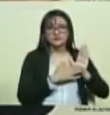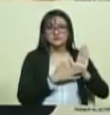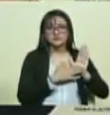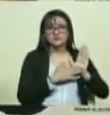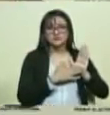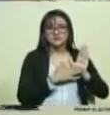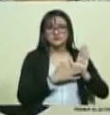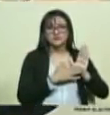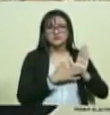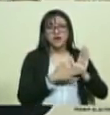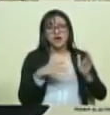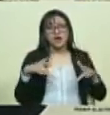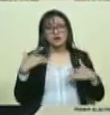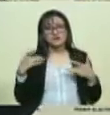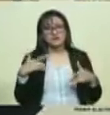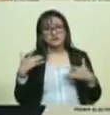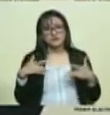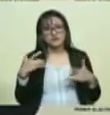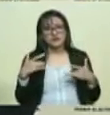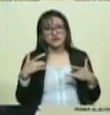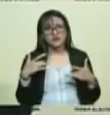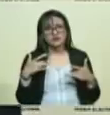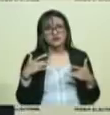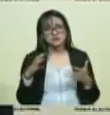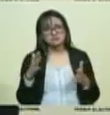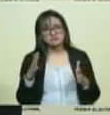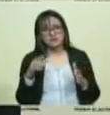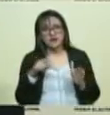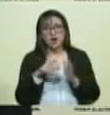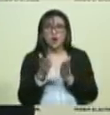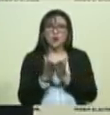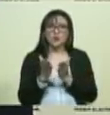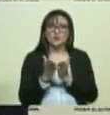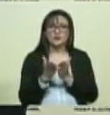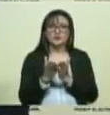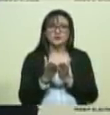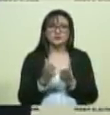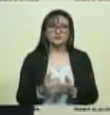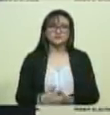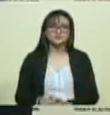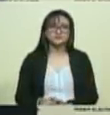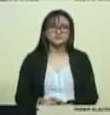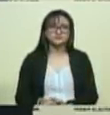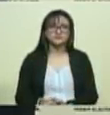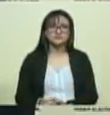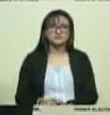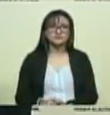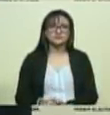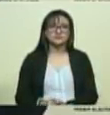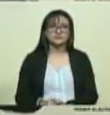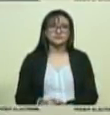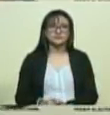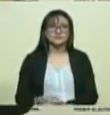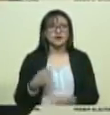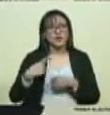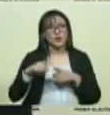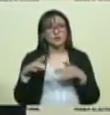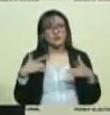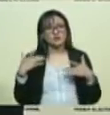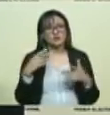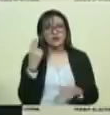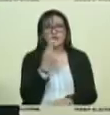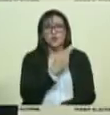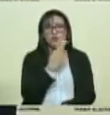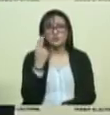a la actividad que se desarrolla alrededor de los colegios, los famosos puntos rojos y otras actividades y compromisos